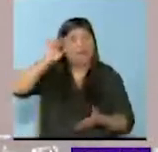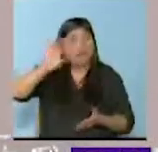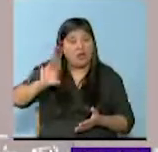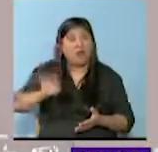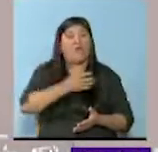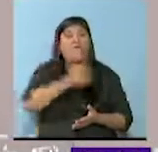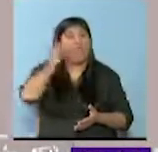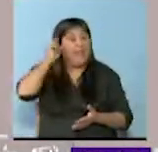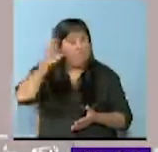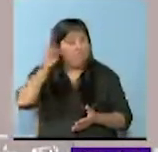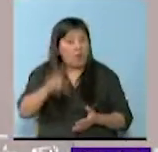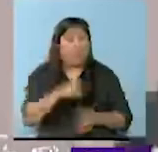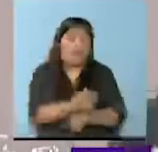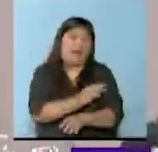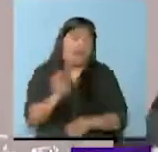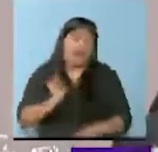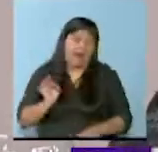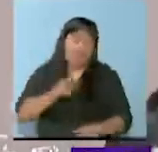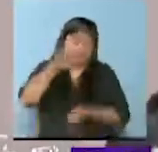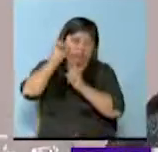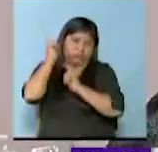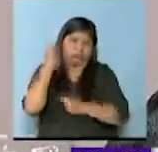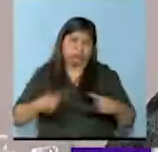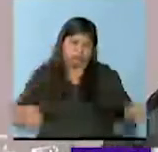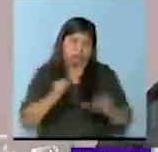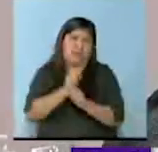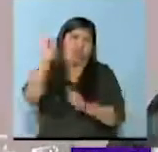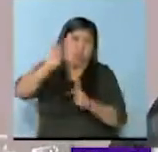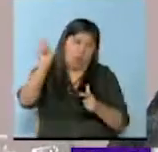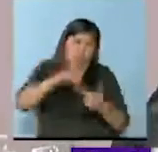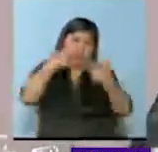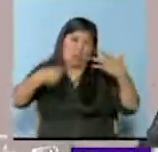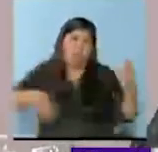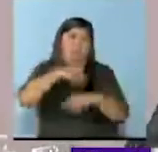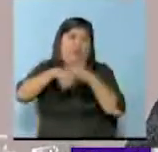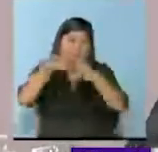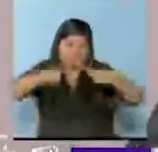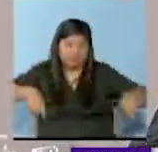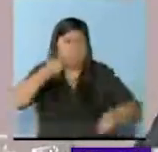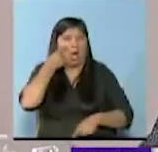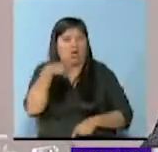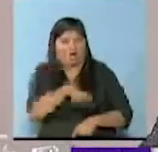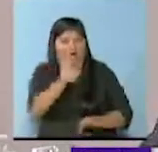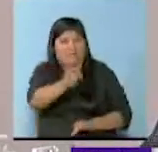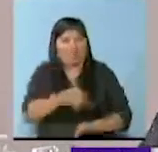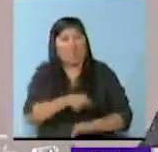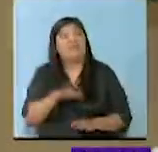muchos años con este tipo de situaciones vinculada con la familia puneña en este caso.